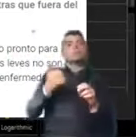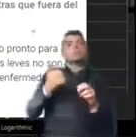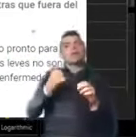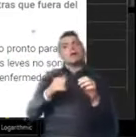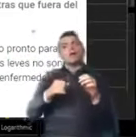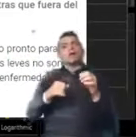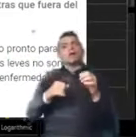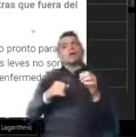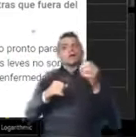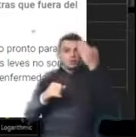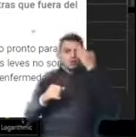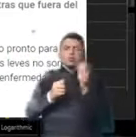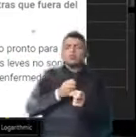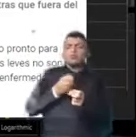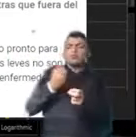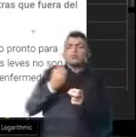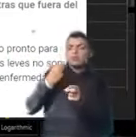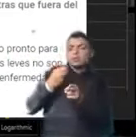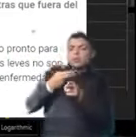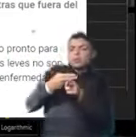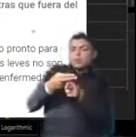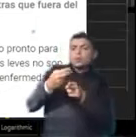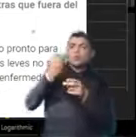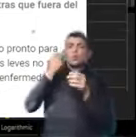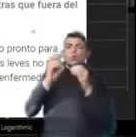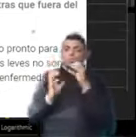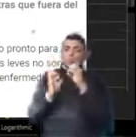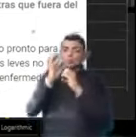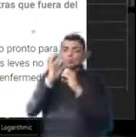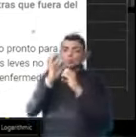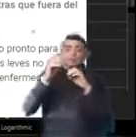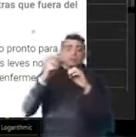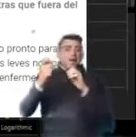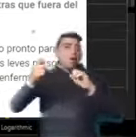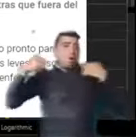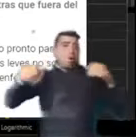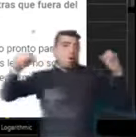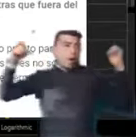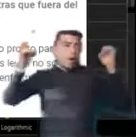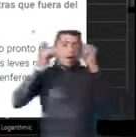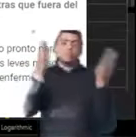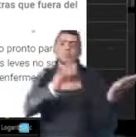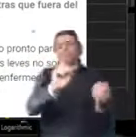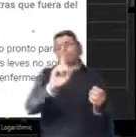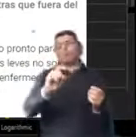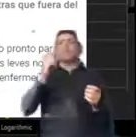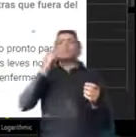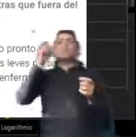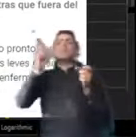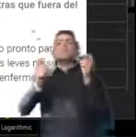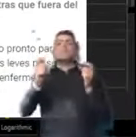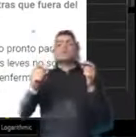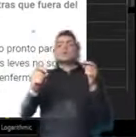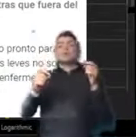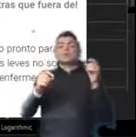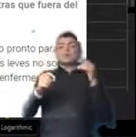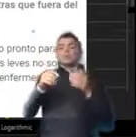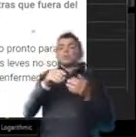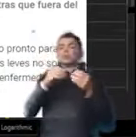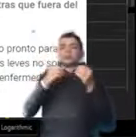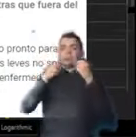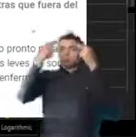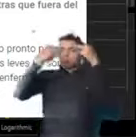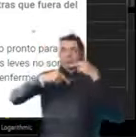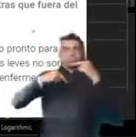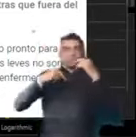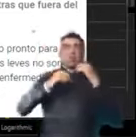precisión la letalidad del COVID-19, debido a que los casos leves no son diagnosticados y no se registran. Muchas personas no saben que